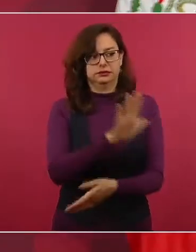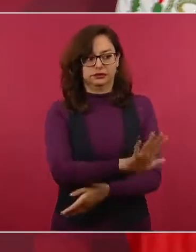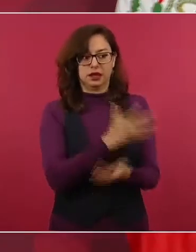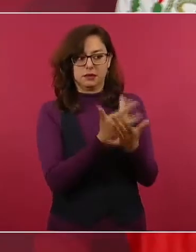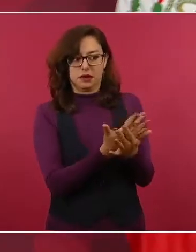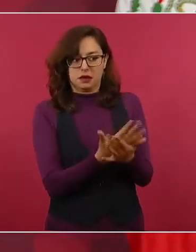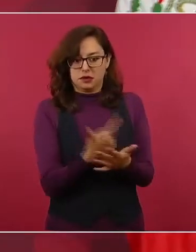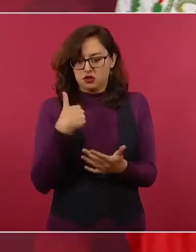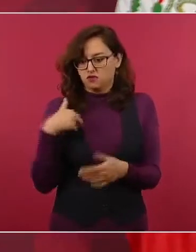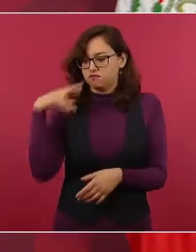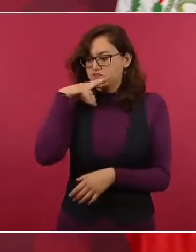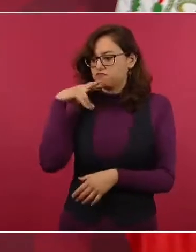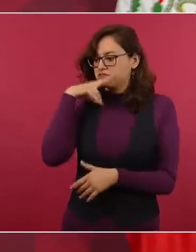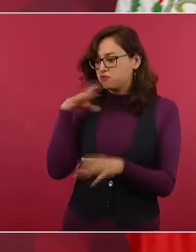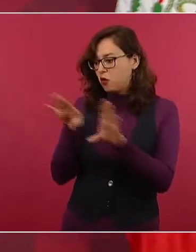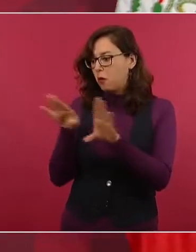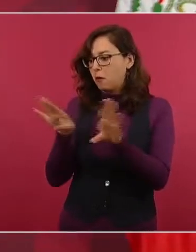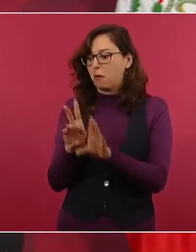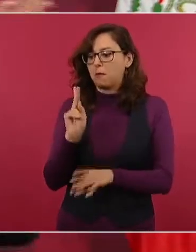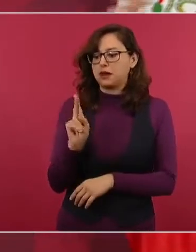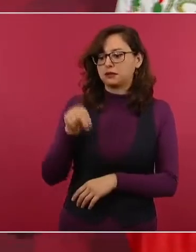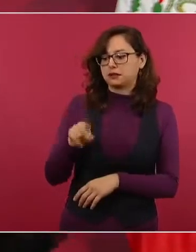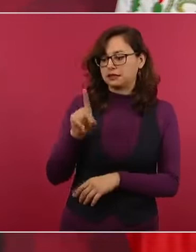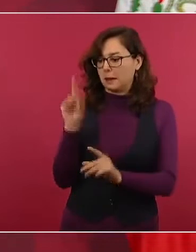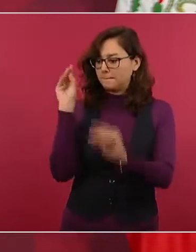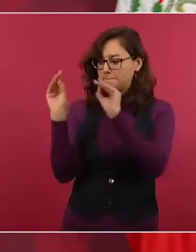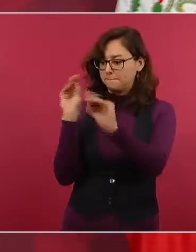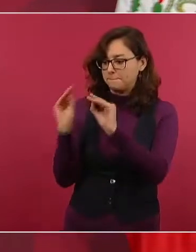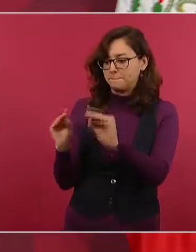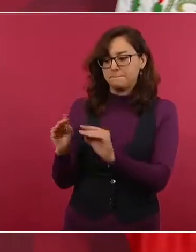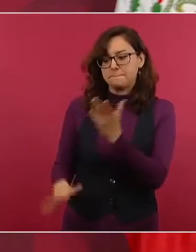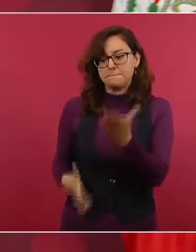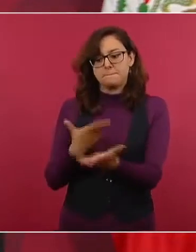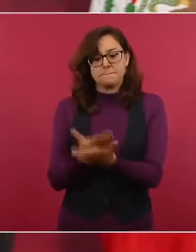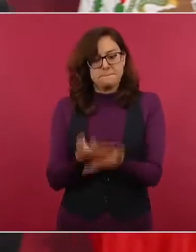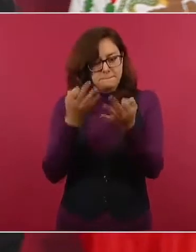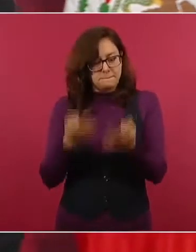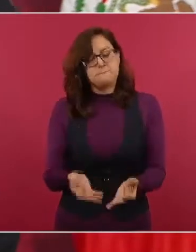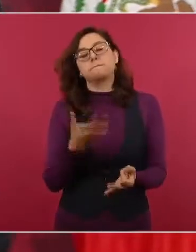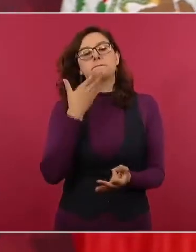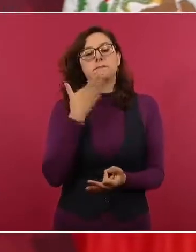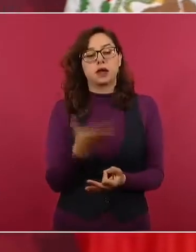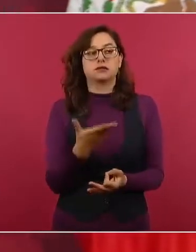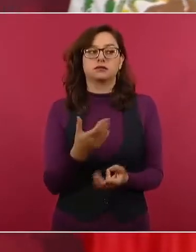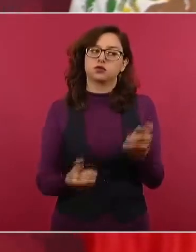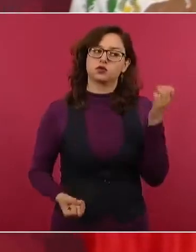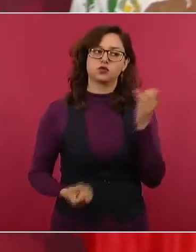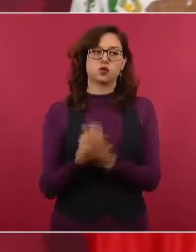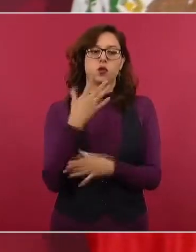Dame un tiempo y vamos a presentar una propuesta distinta.